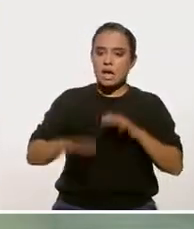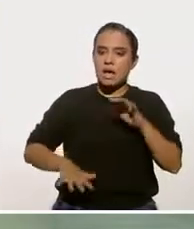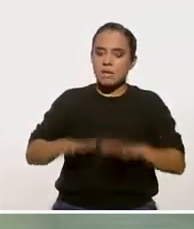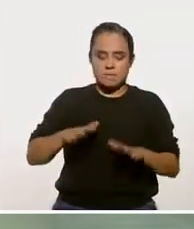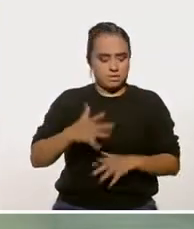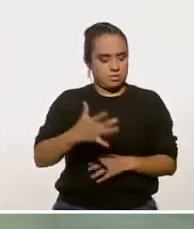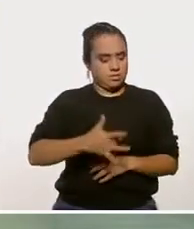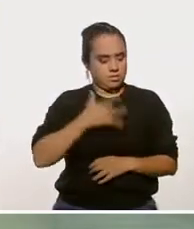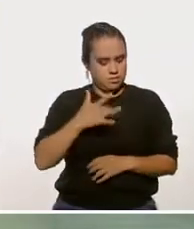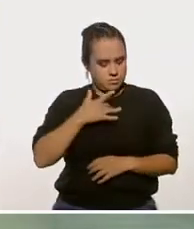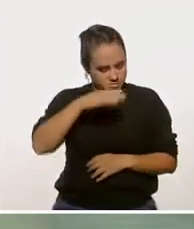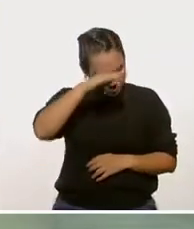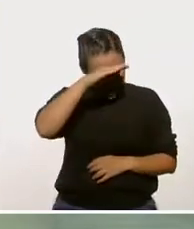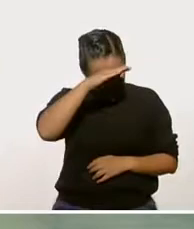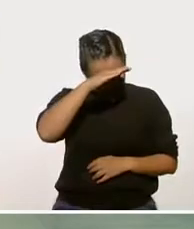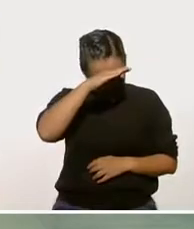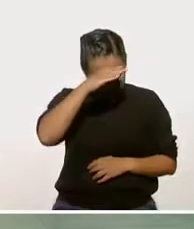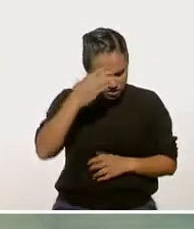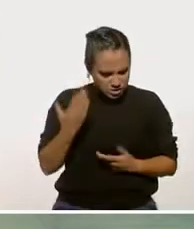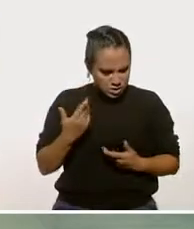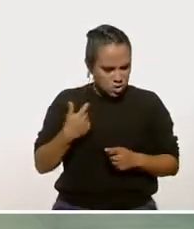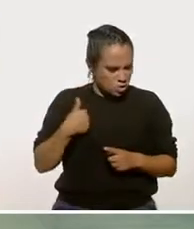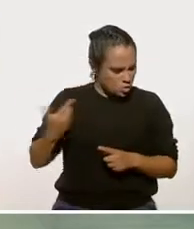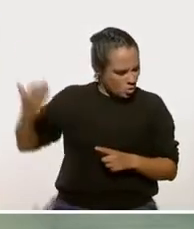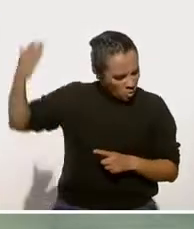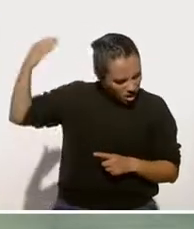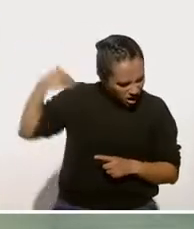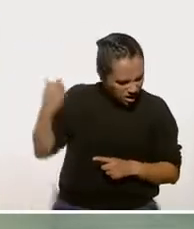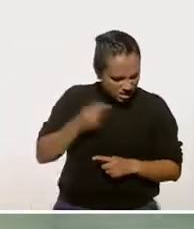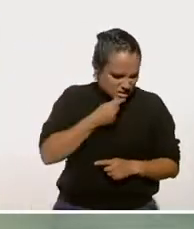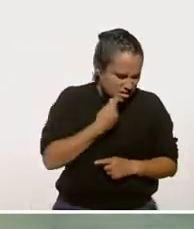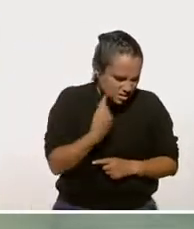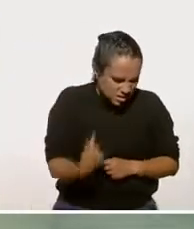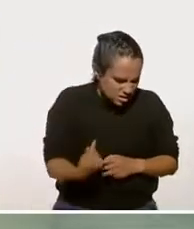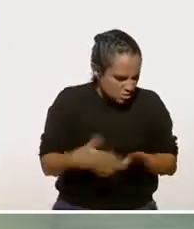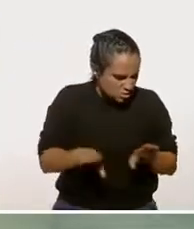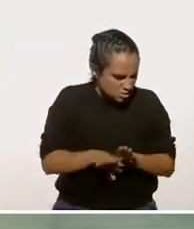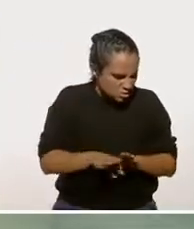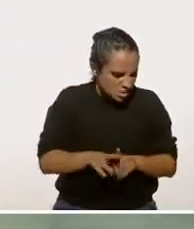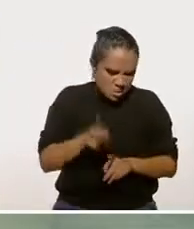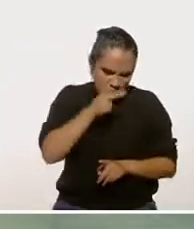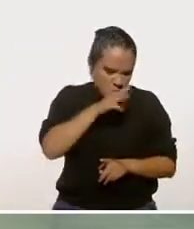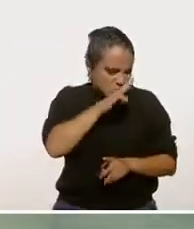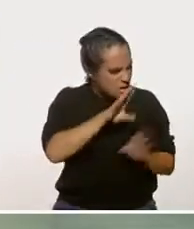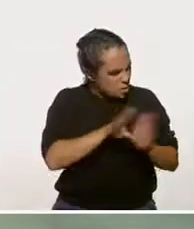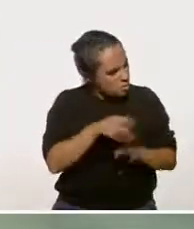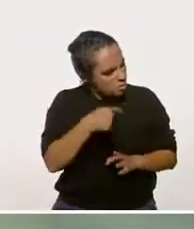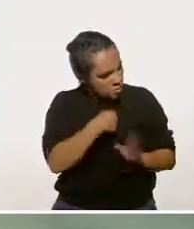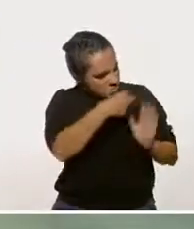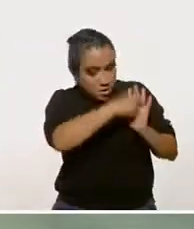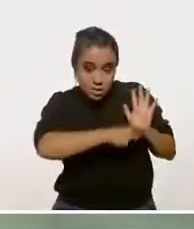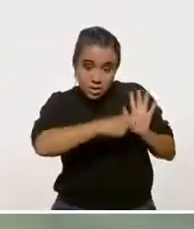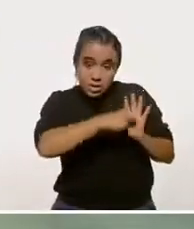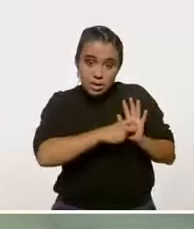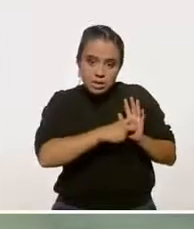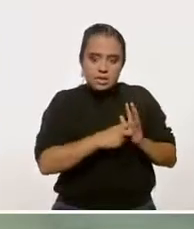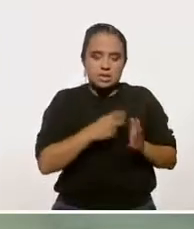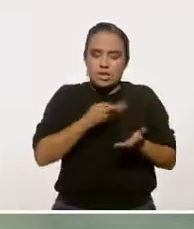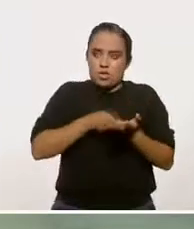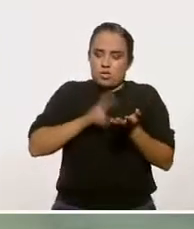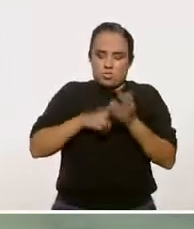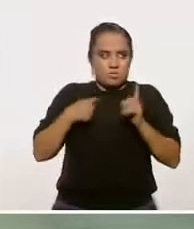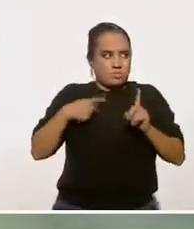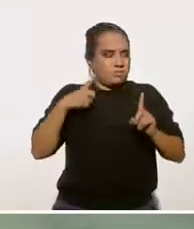medida en cuestionar cómo fuimos de niños y quiénes fueron nuestros padres. O sea, estamos en un doble